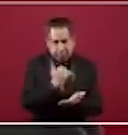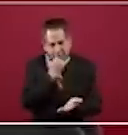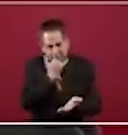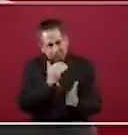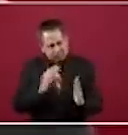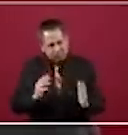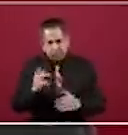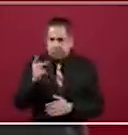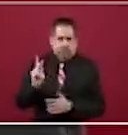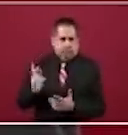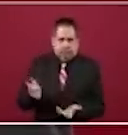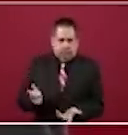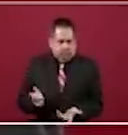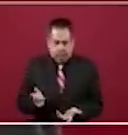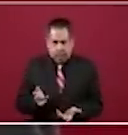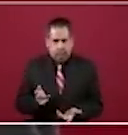pero